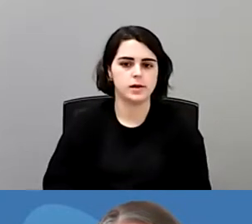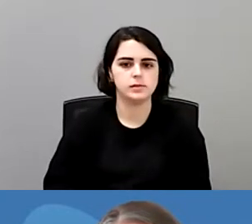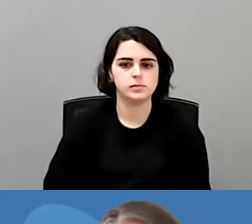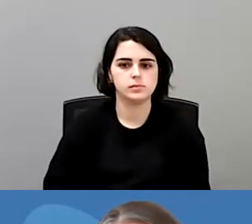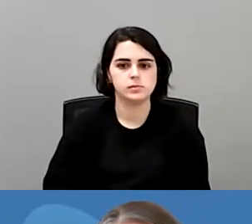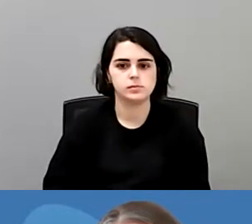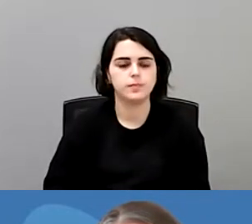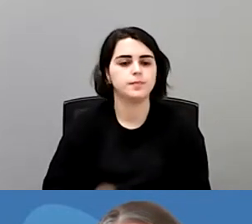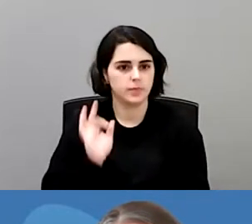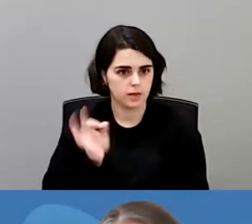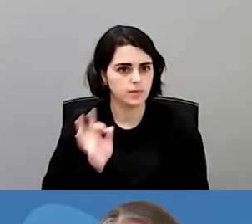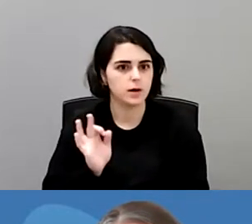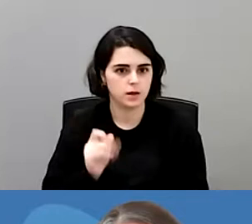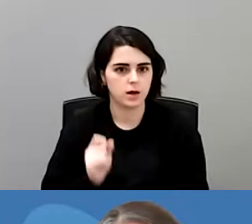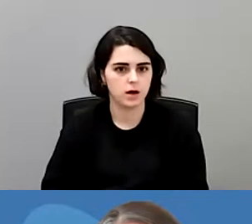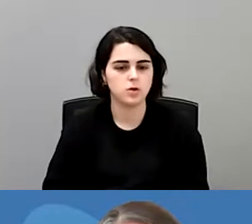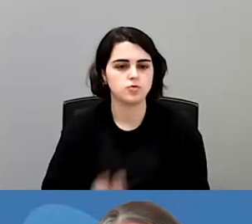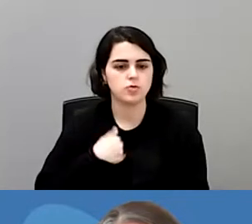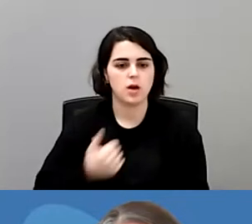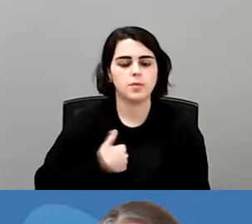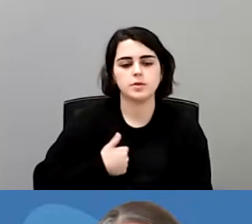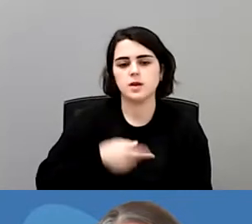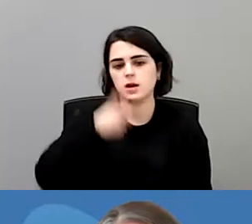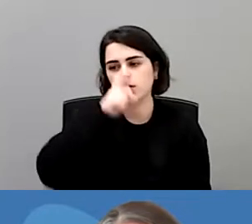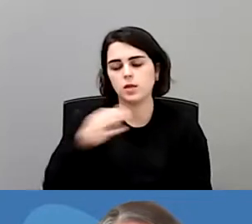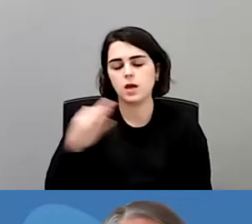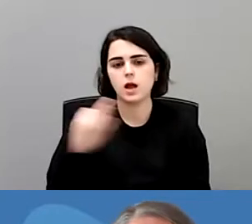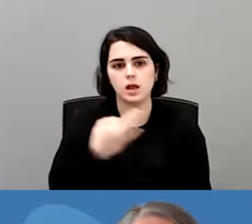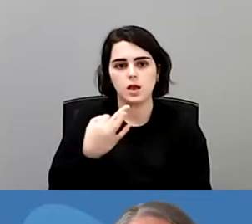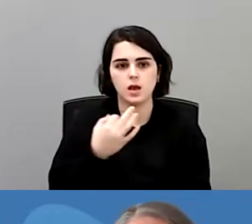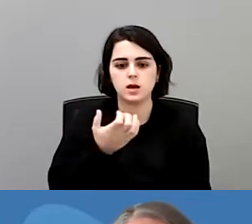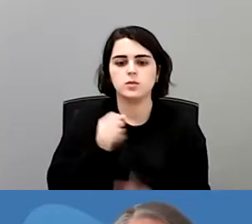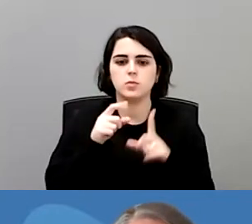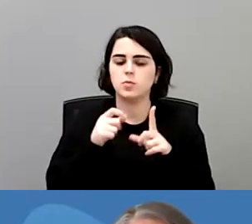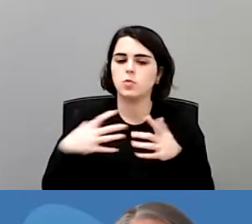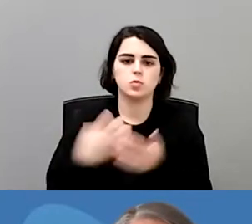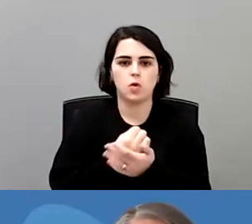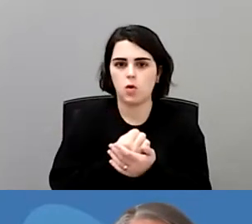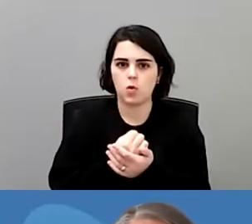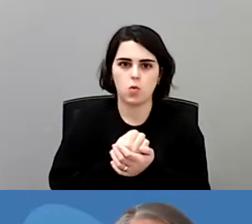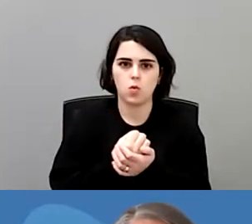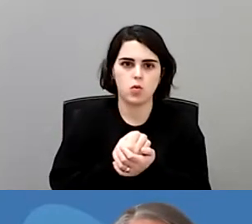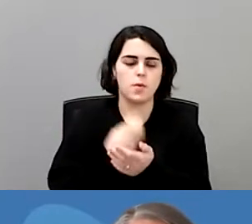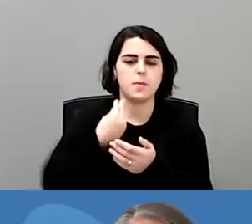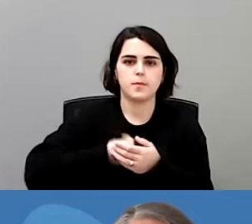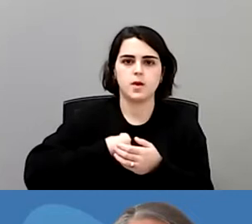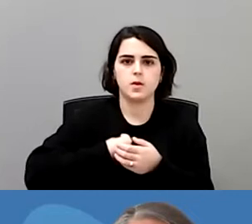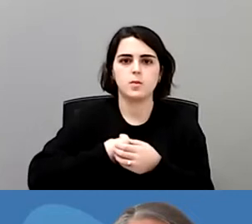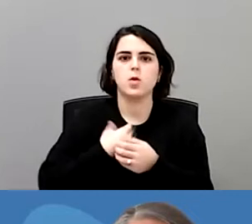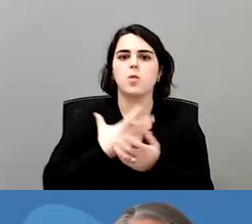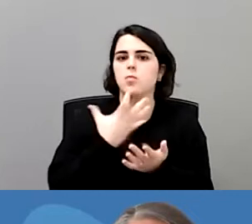Y efectivamente, quería aprovechar eso para recordaros que os enviaremos un correo electrónico con todo, con tanto el seminario